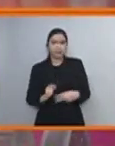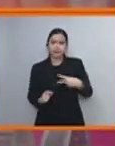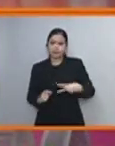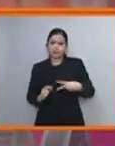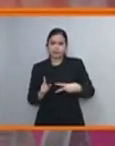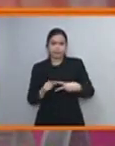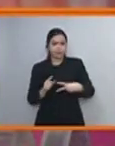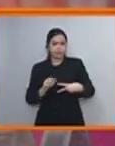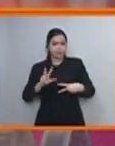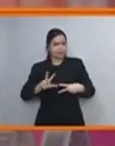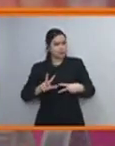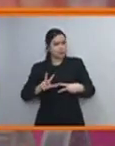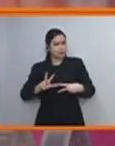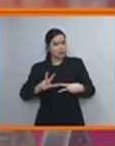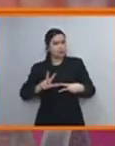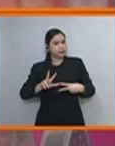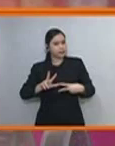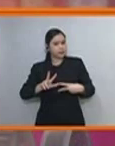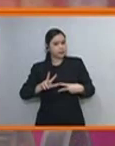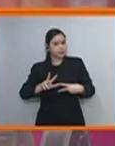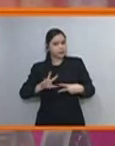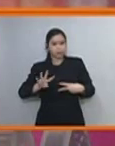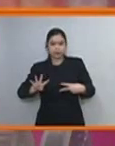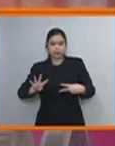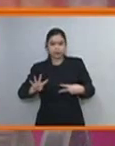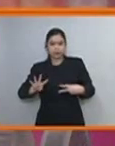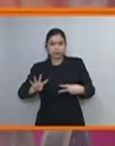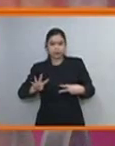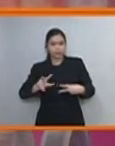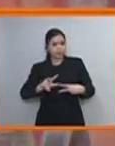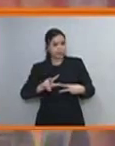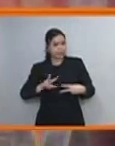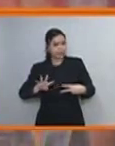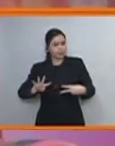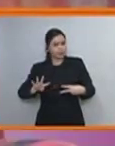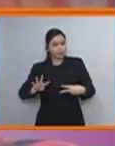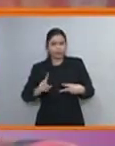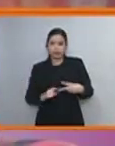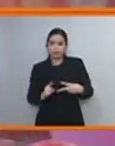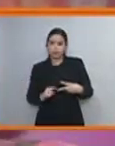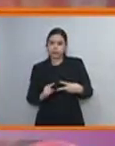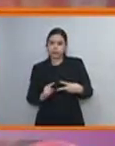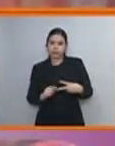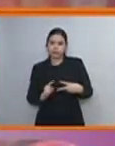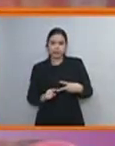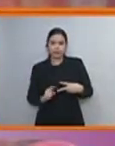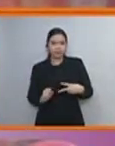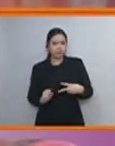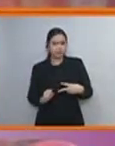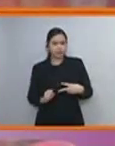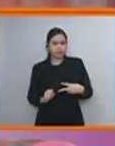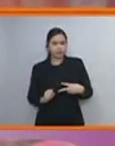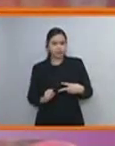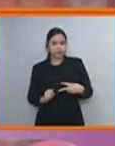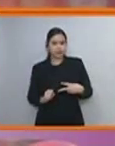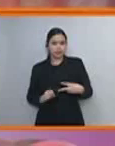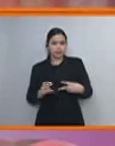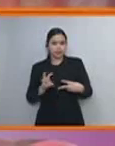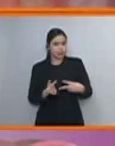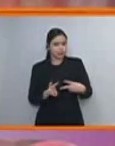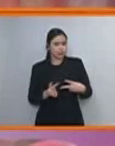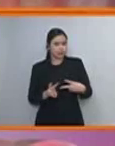dígito. Este es el 3, segundo dígito. Este es el 4, primer número ganador, 34. Conoceremos el segundo número ganador, su primer dígito. Este es el